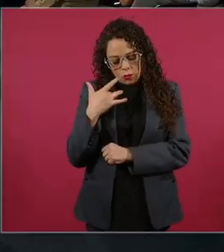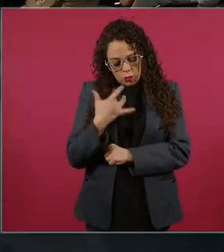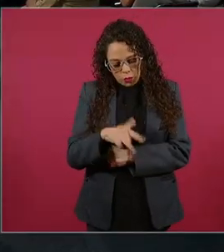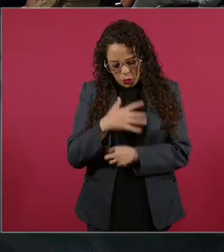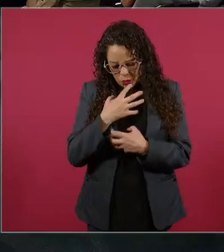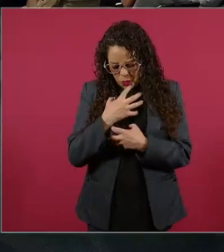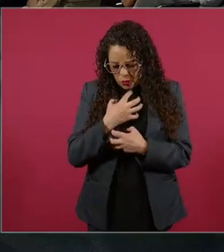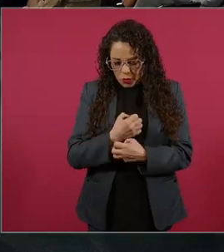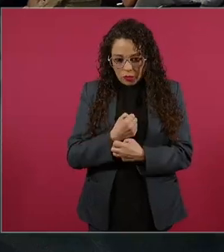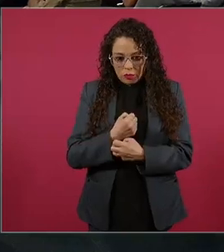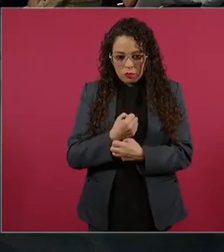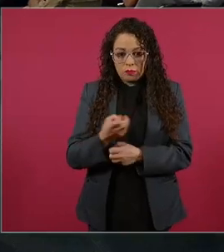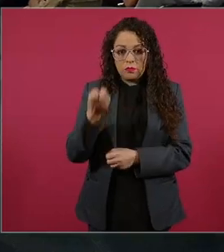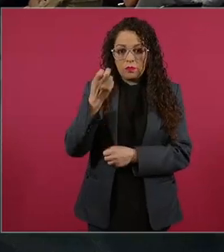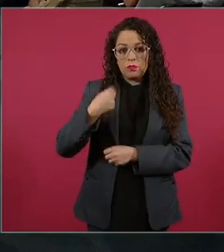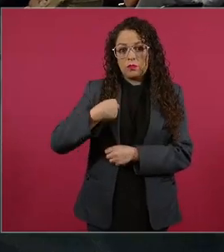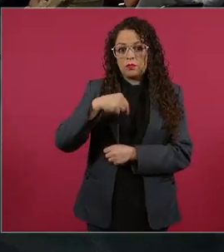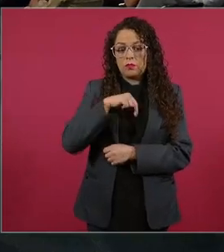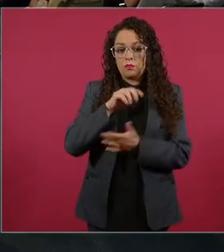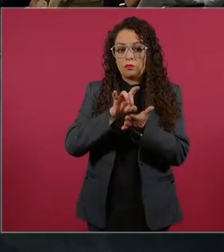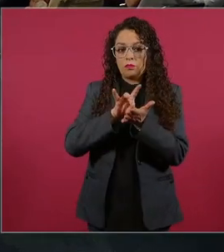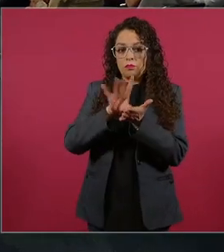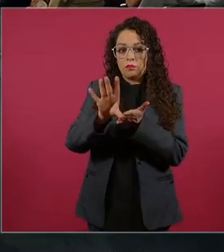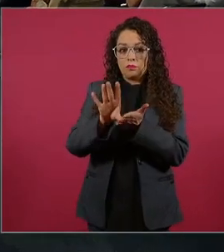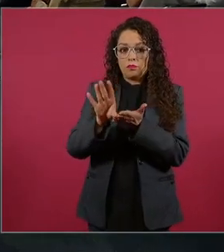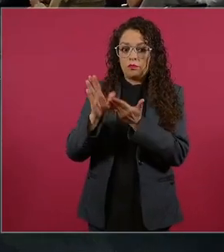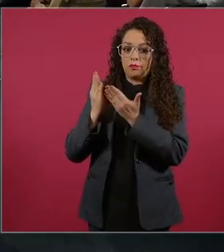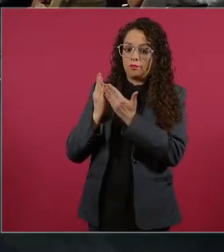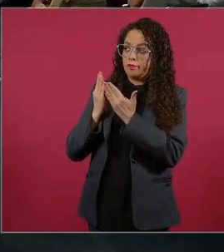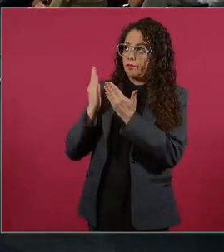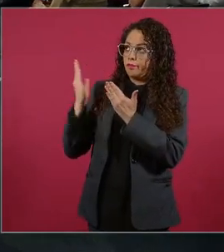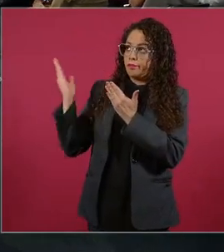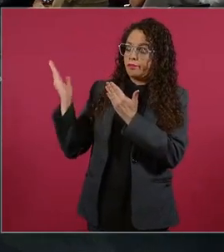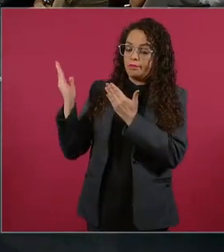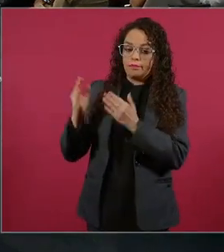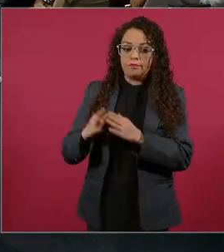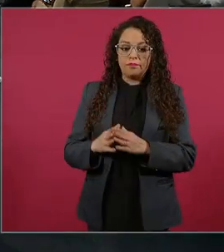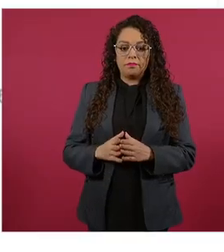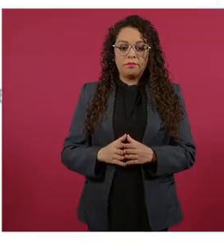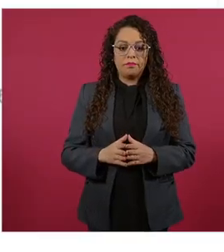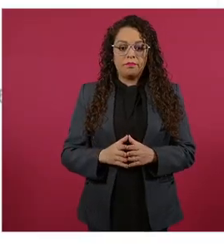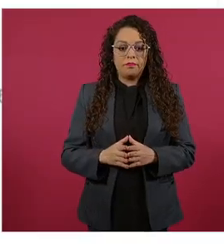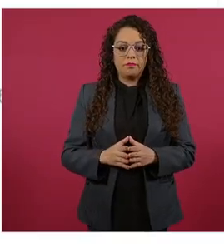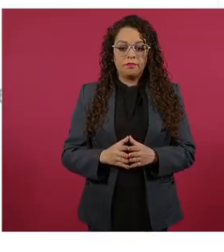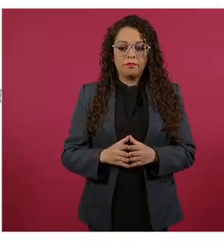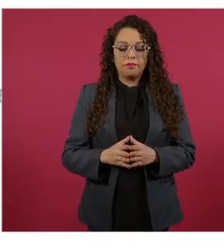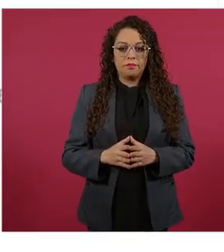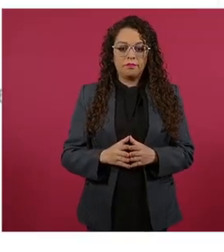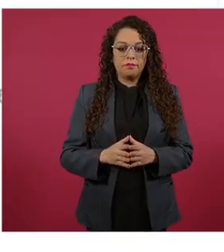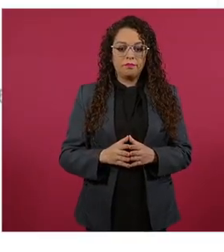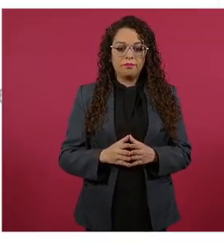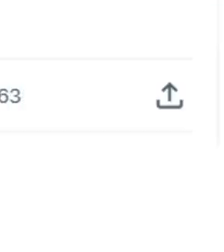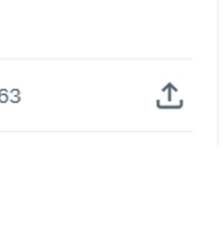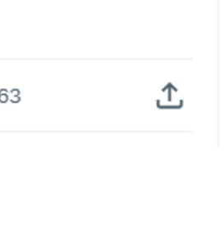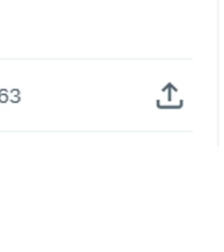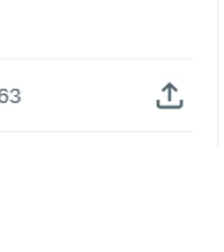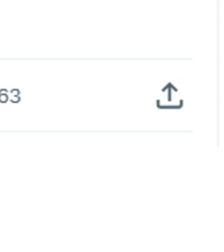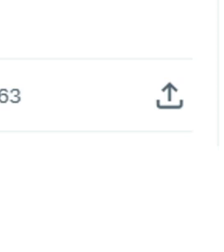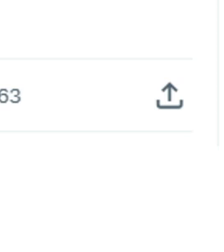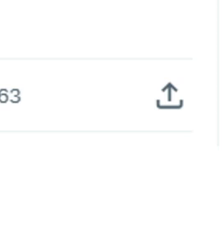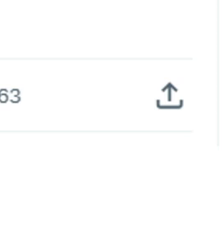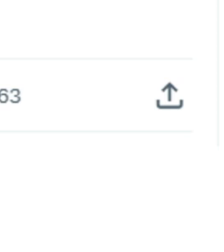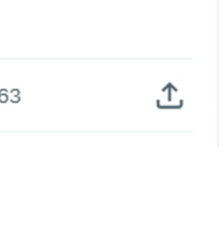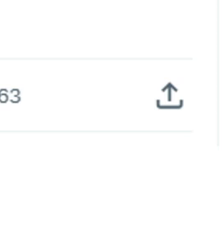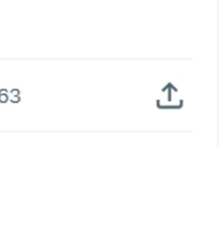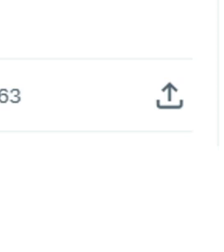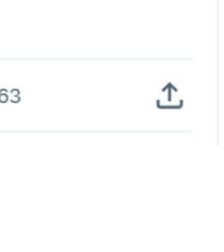Esto fue lo que pusimos, sea como sea, porque no se sabía, se hablaba nada más de un